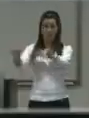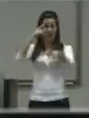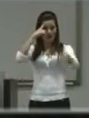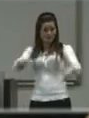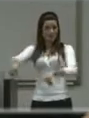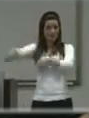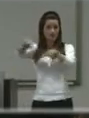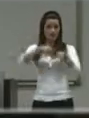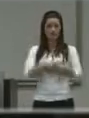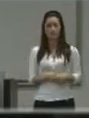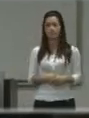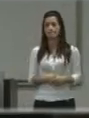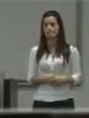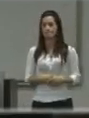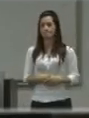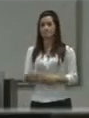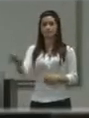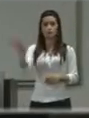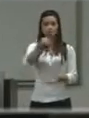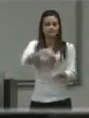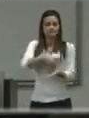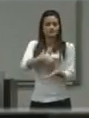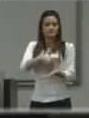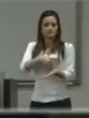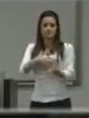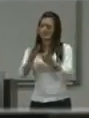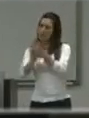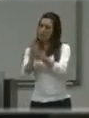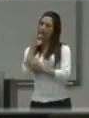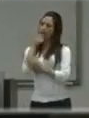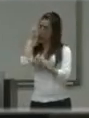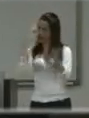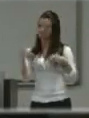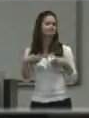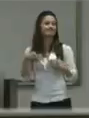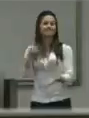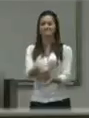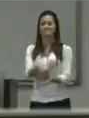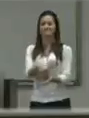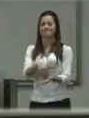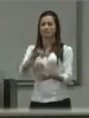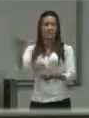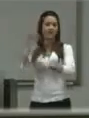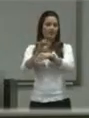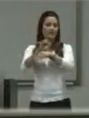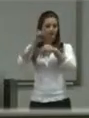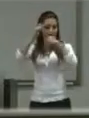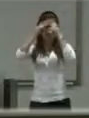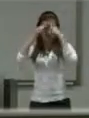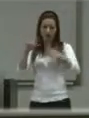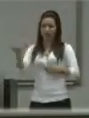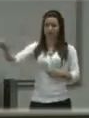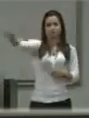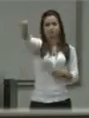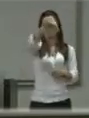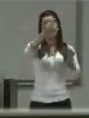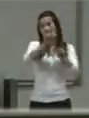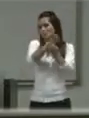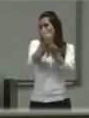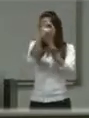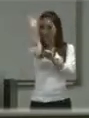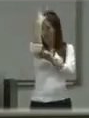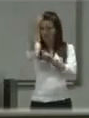y esa resistencia es cierta en todas las entidades del Estado sí y en además en la sociedad